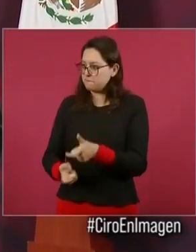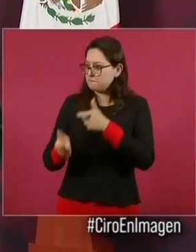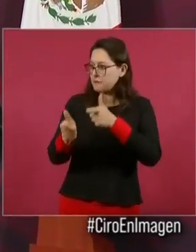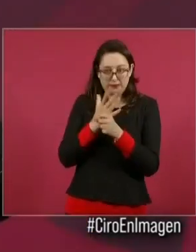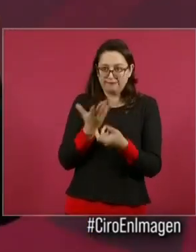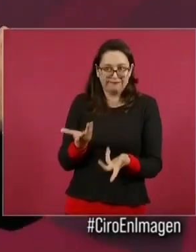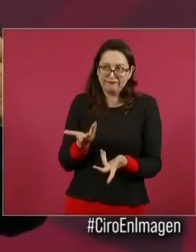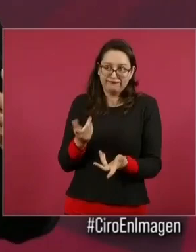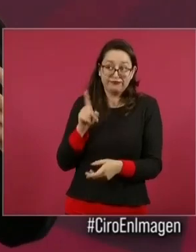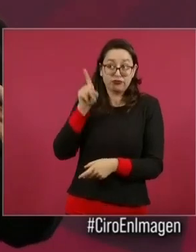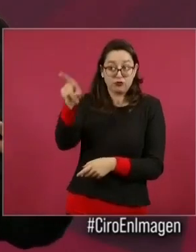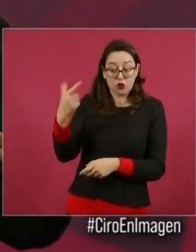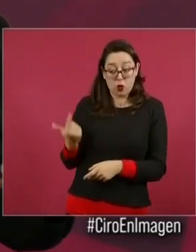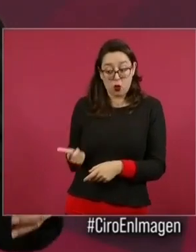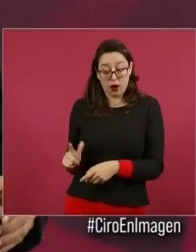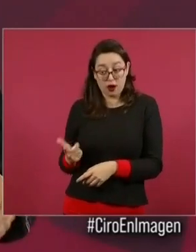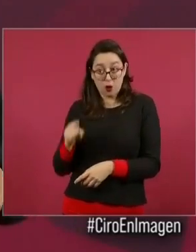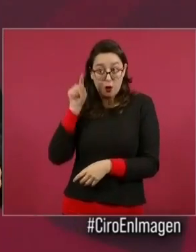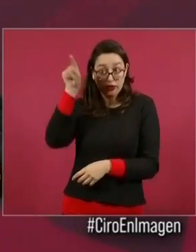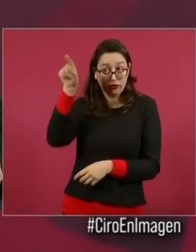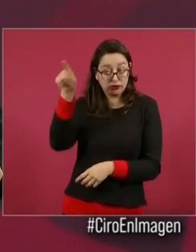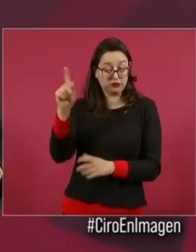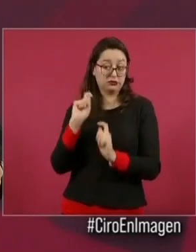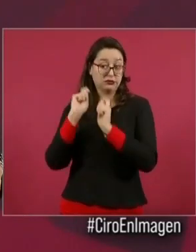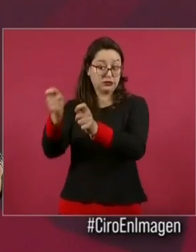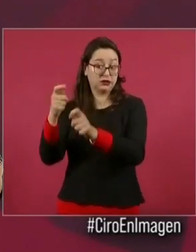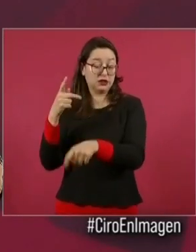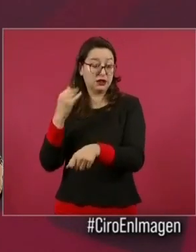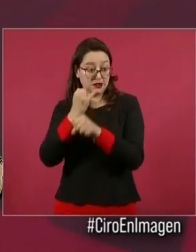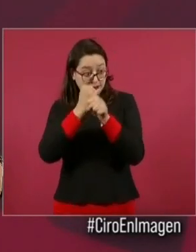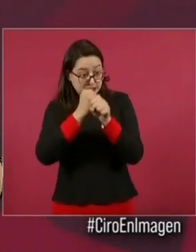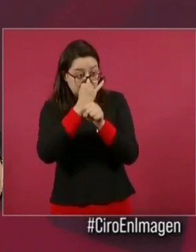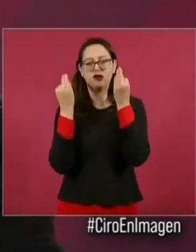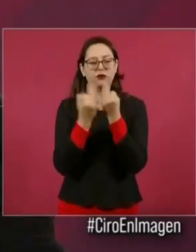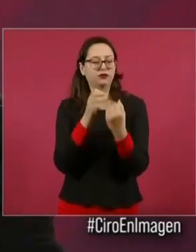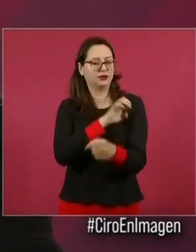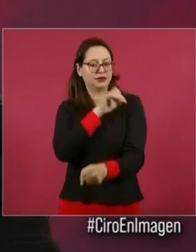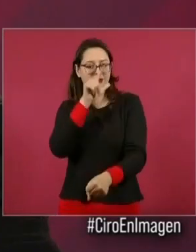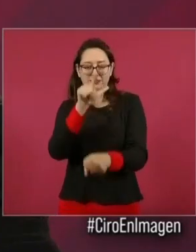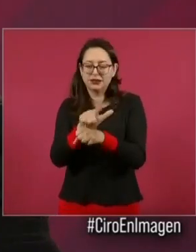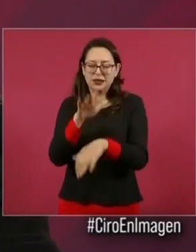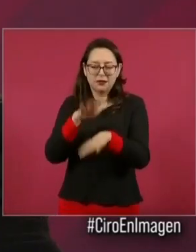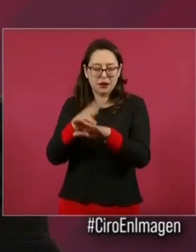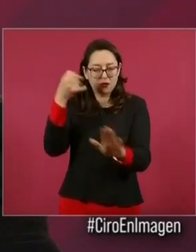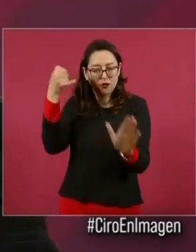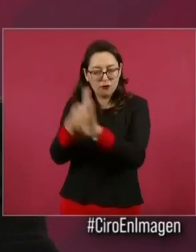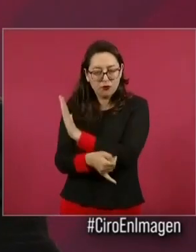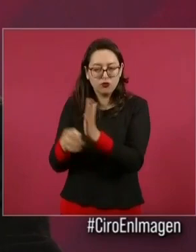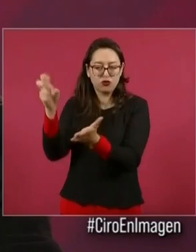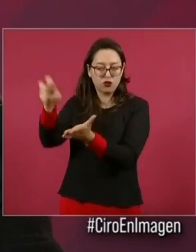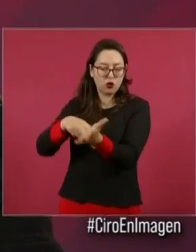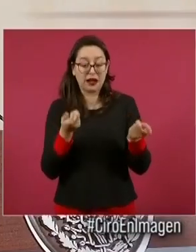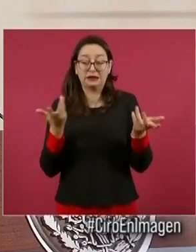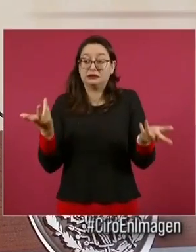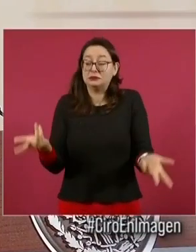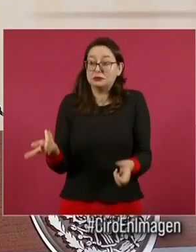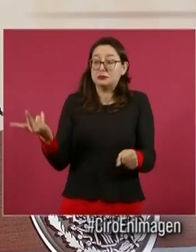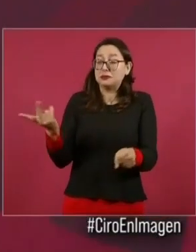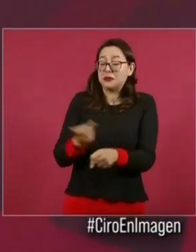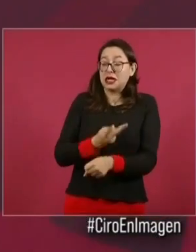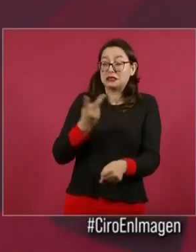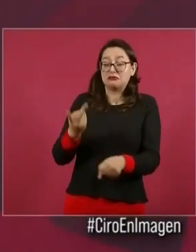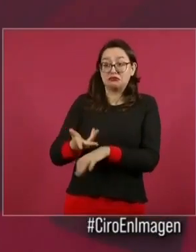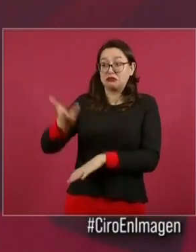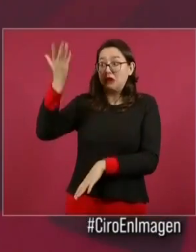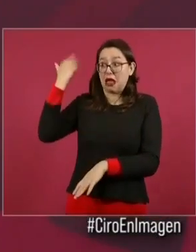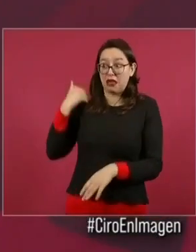asesinarlos. Guanajuato requiere de un trato especial. Ya son varios casos así. Es de